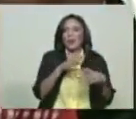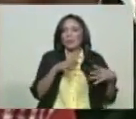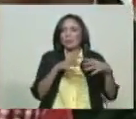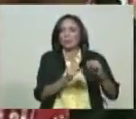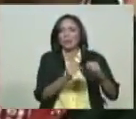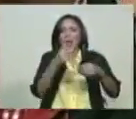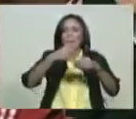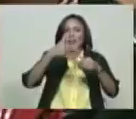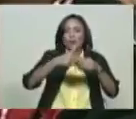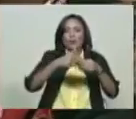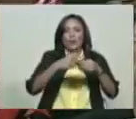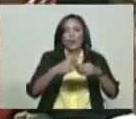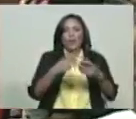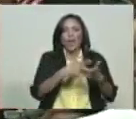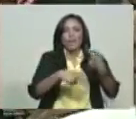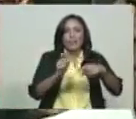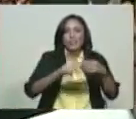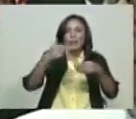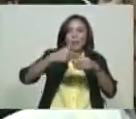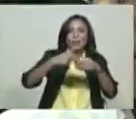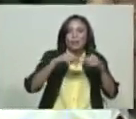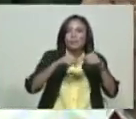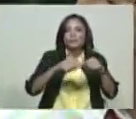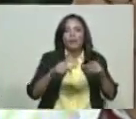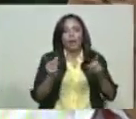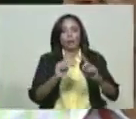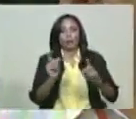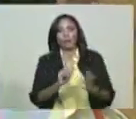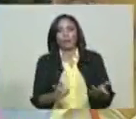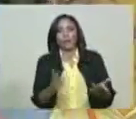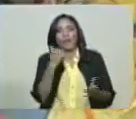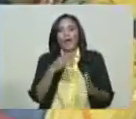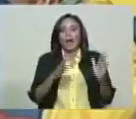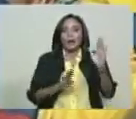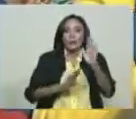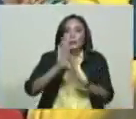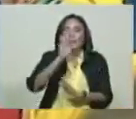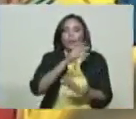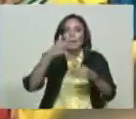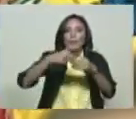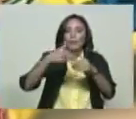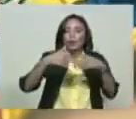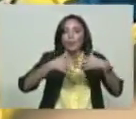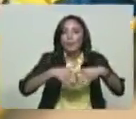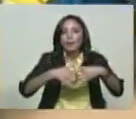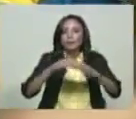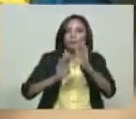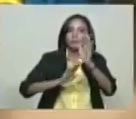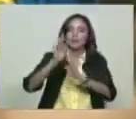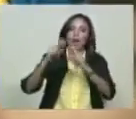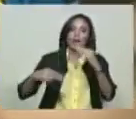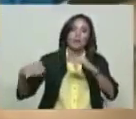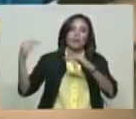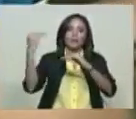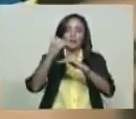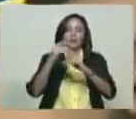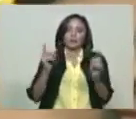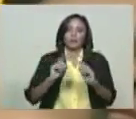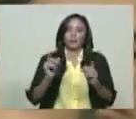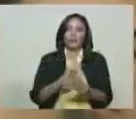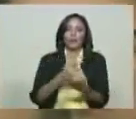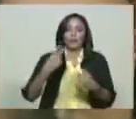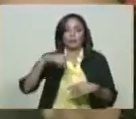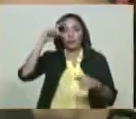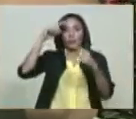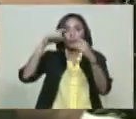romper con el rentismo petrolero no significa que no vamos a desarrollar la industria petrolera al máximo nivel nuestra